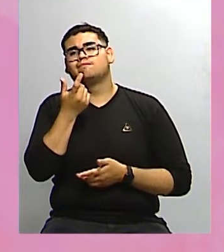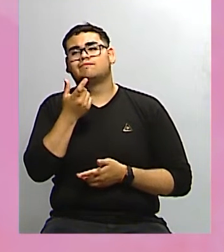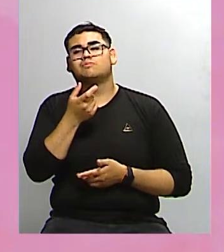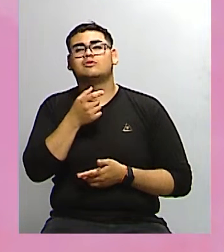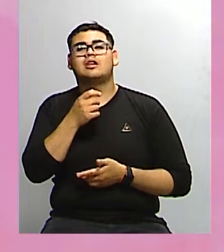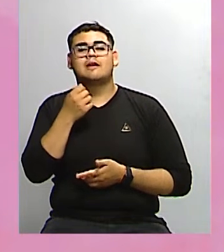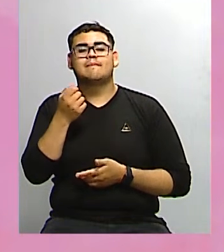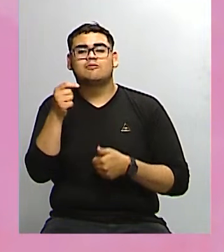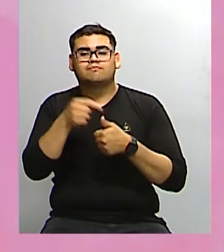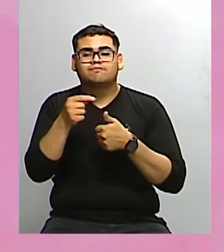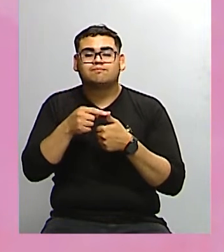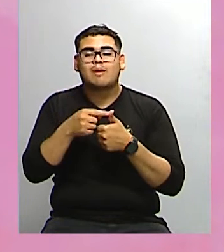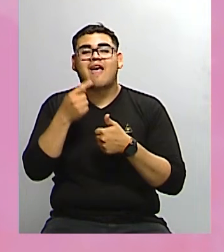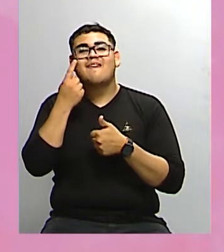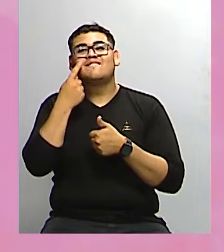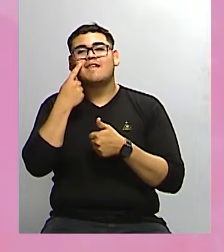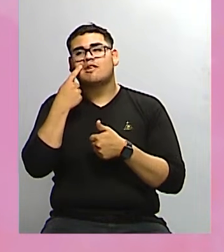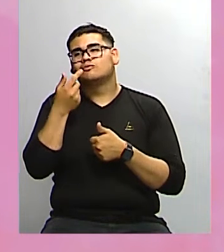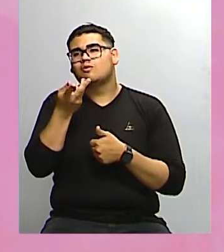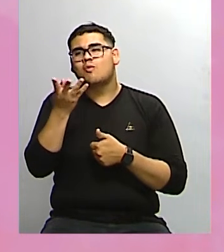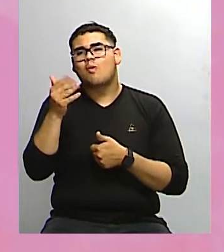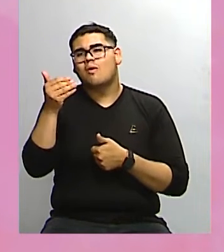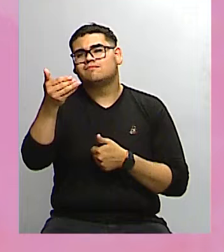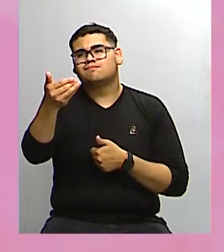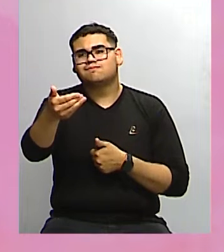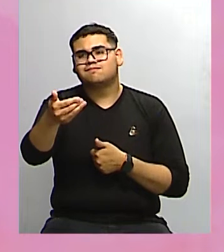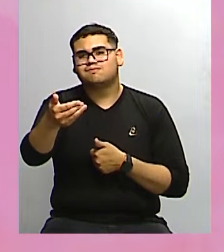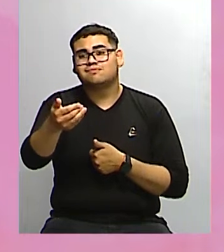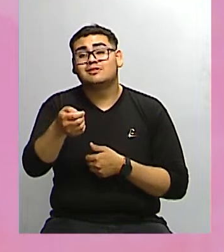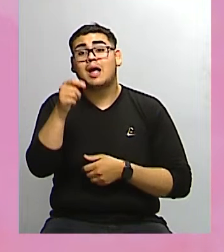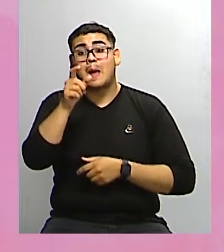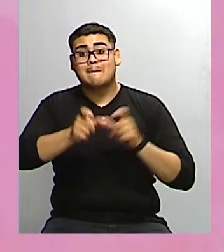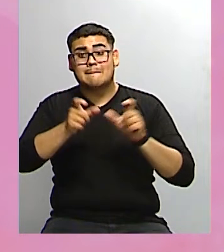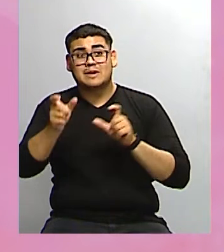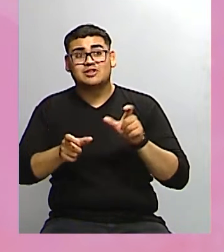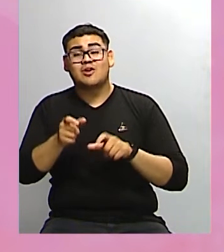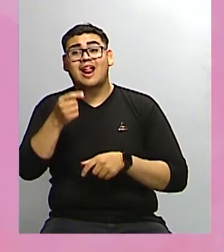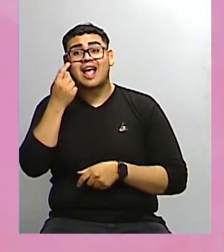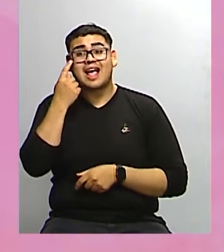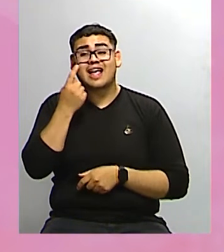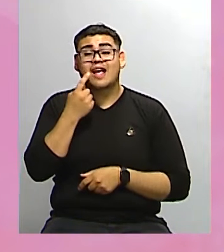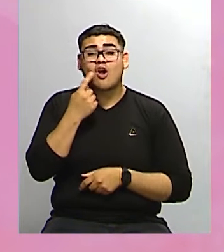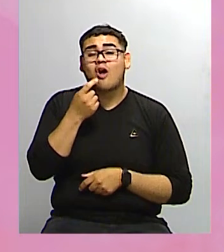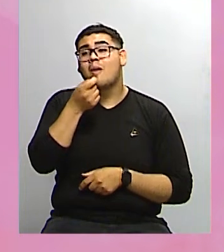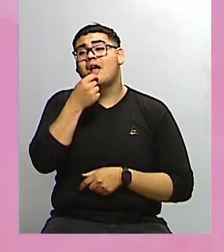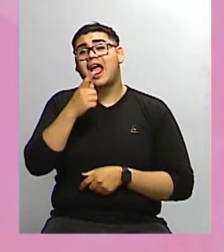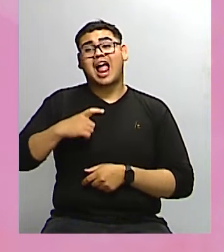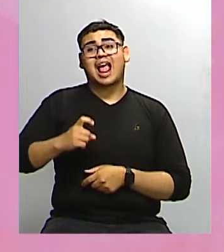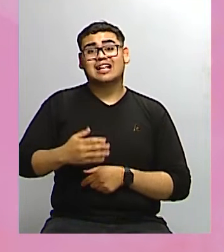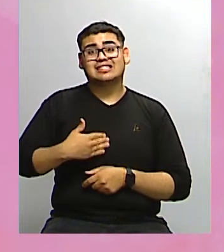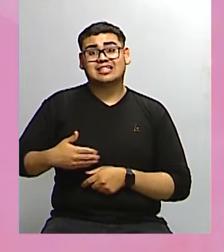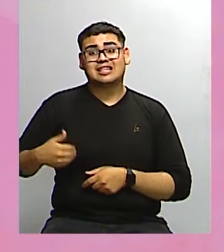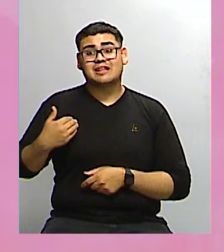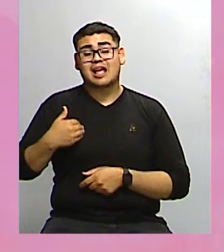de vida. El cáncer de mama, a diferencia de lo que cree mucha gente, no es de personas jóvenes, sino que a